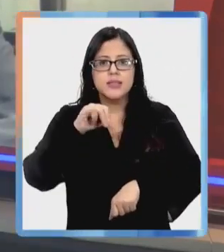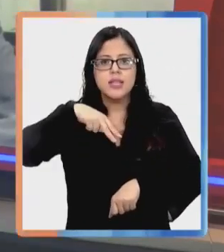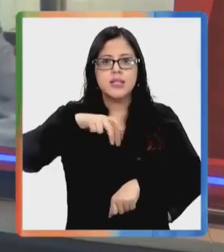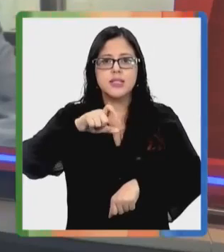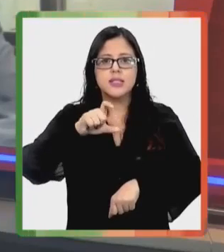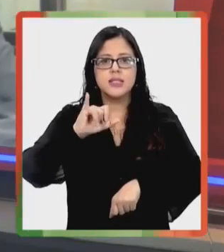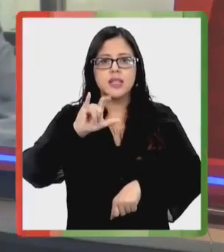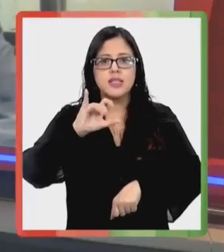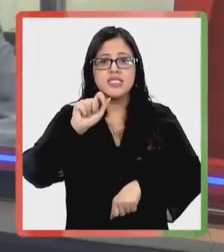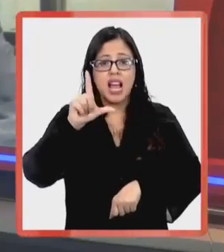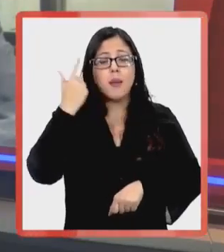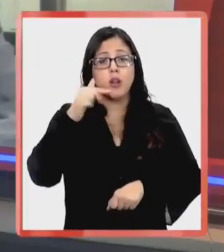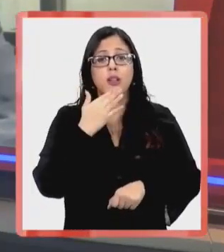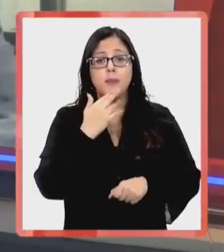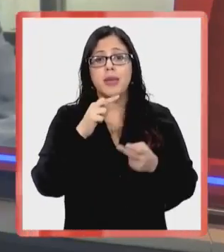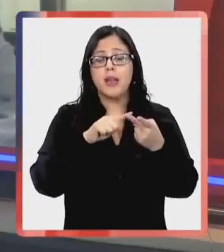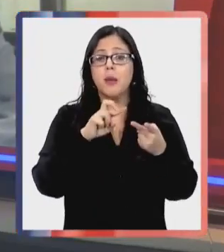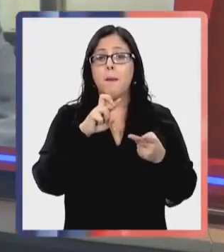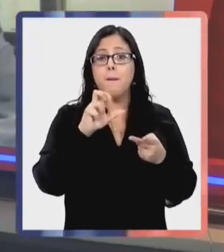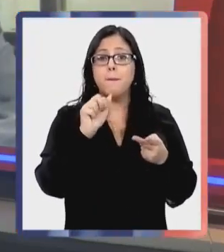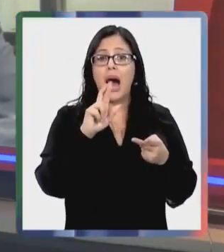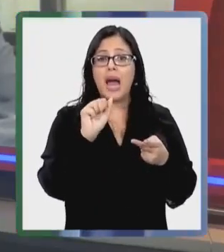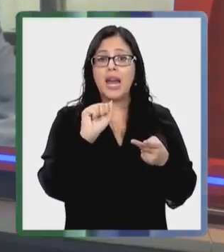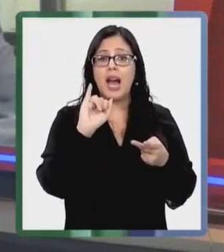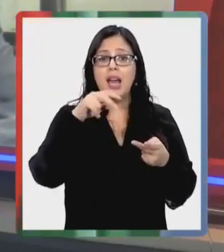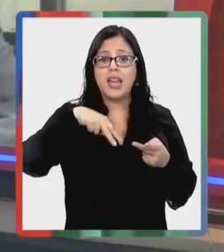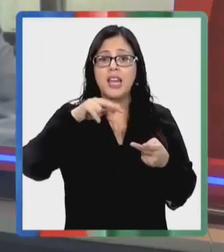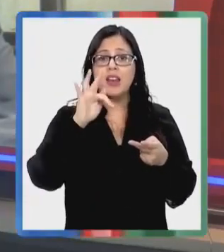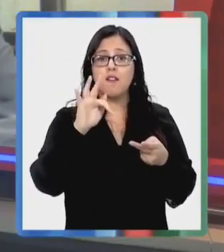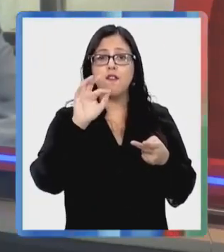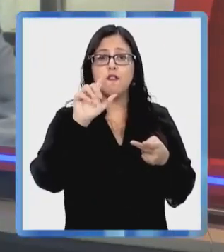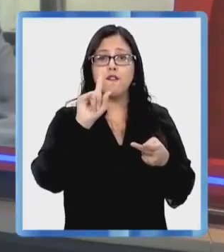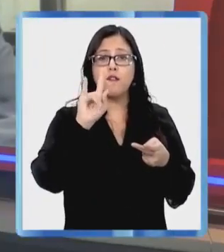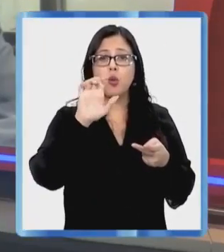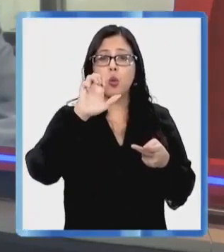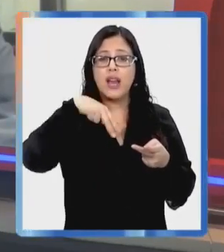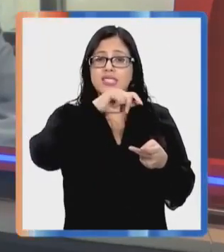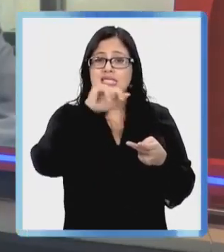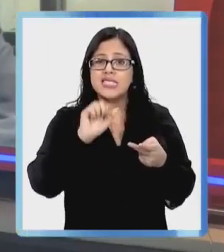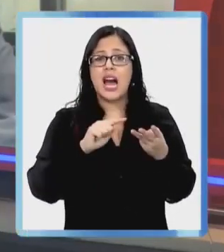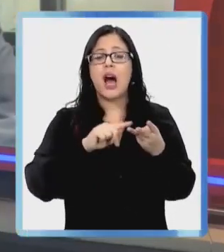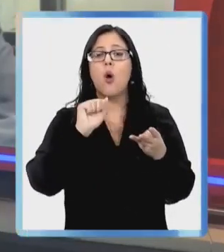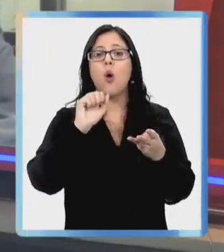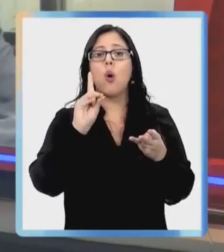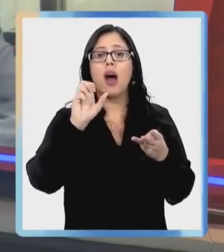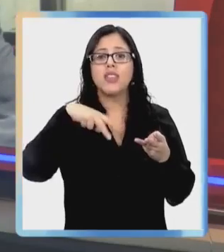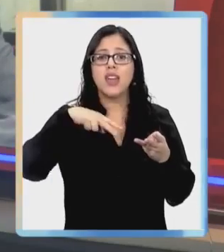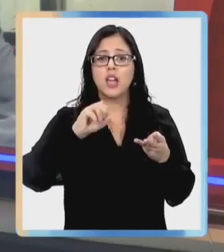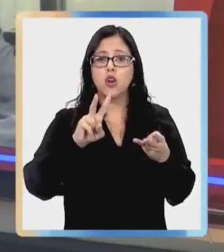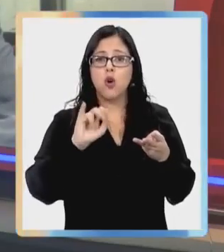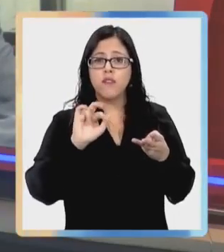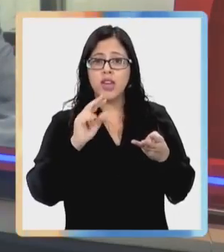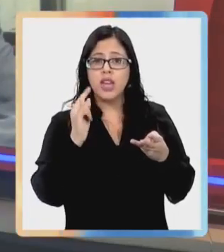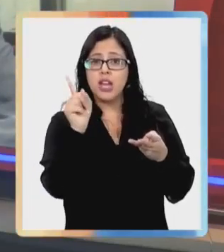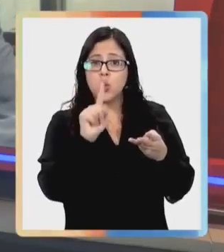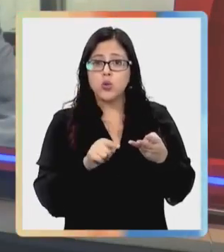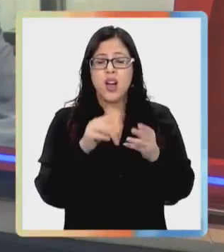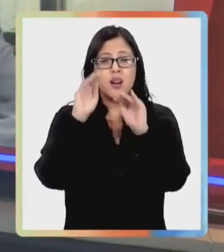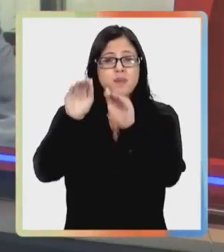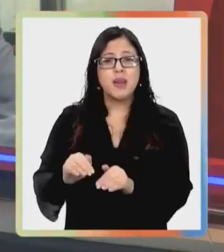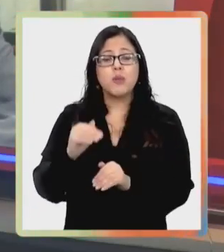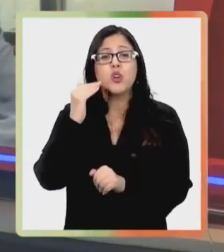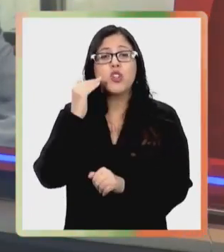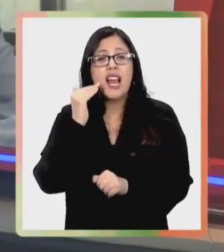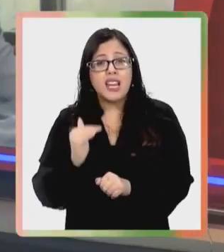además podría tener parainfluenza, por ejemplo, o podría tener adenovirus, como se sospecha que tenía la niñita en Montepatria de 2 años y 7 meses que termina